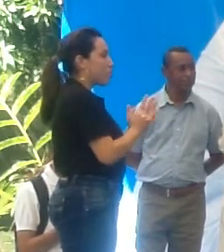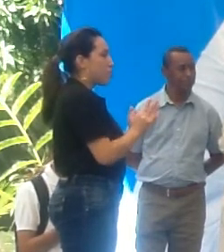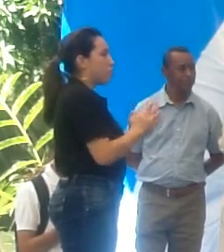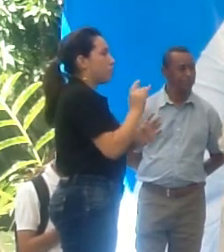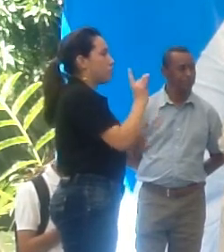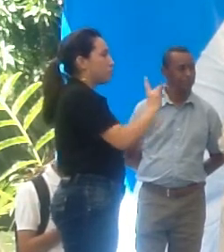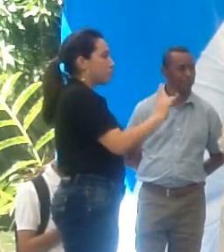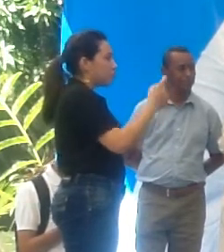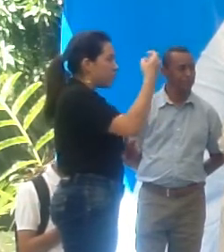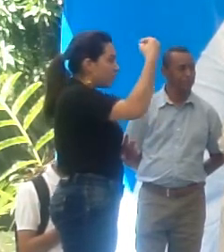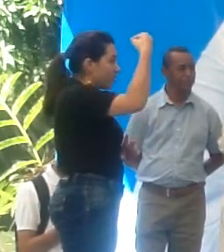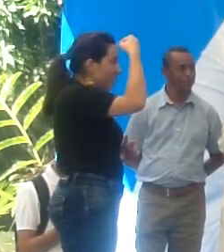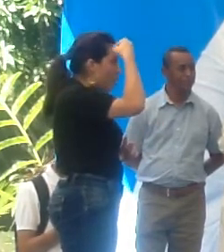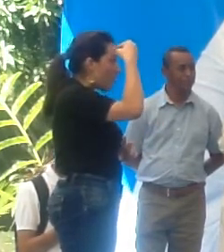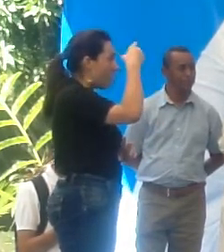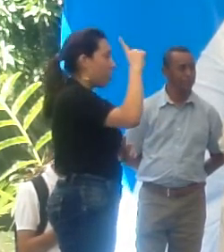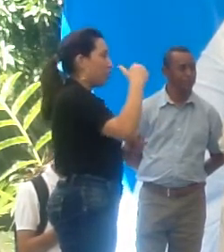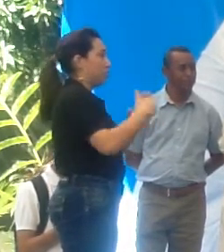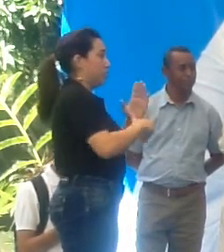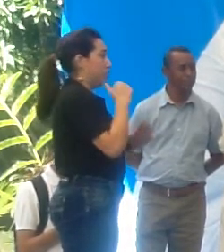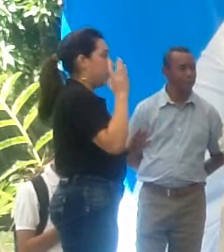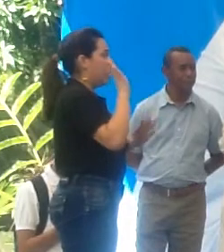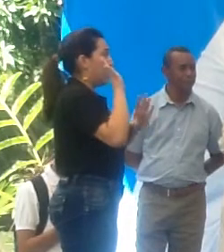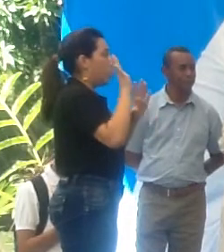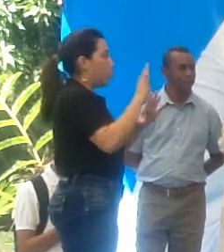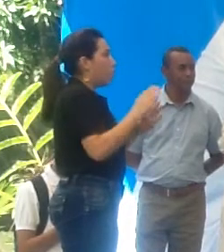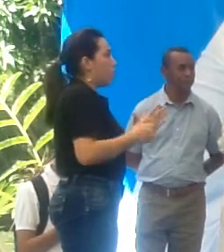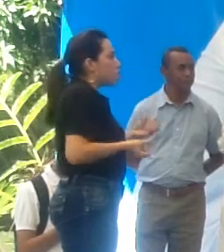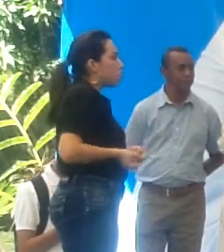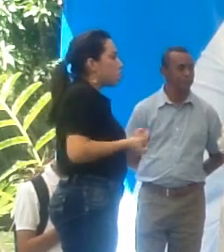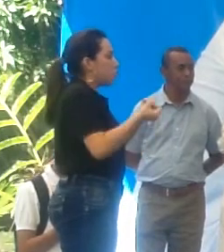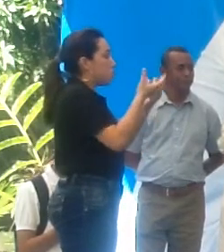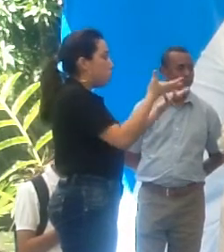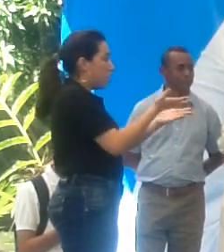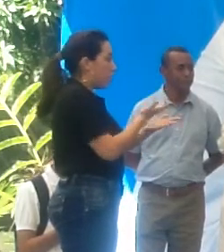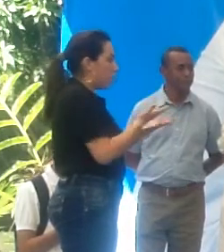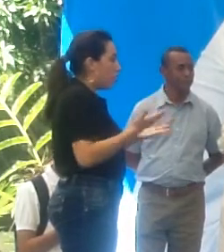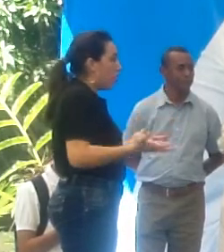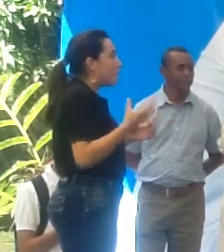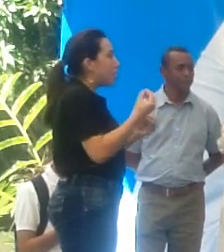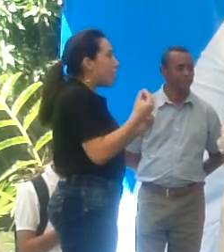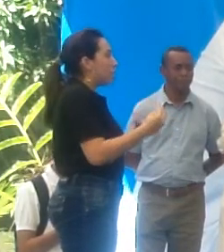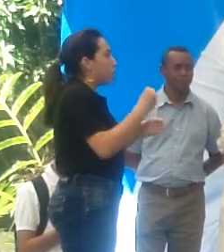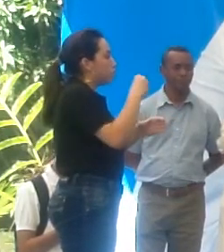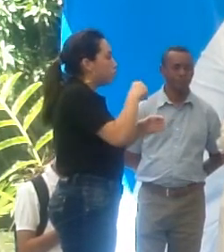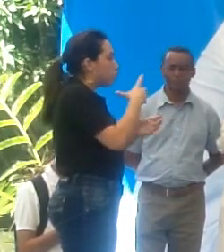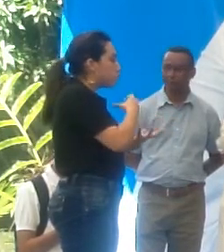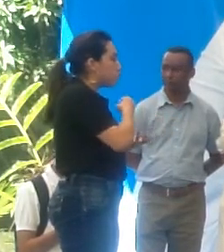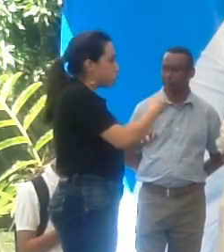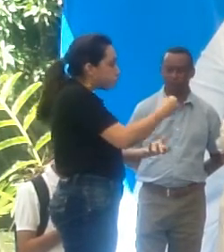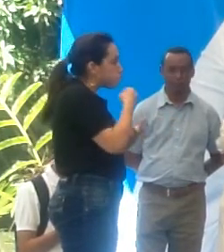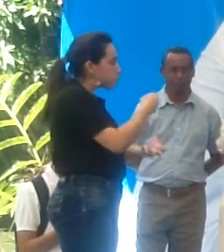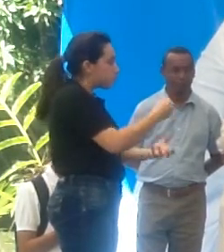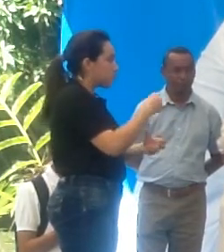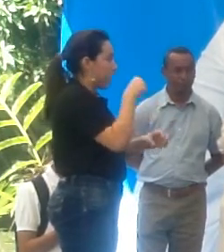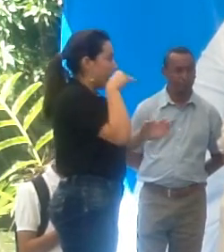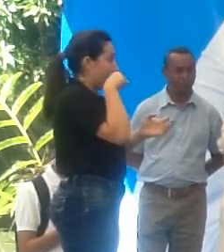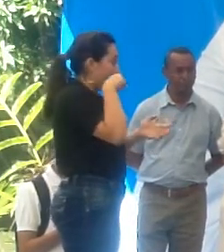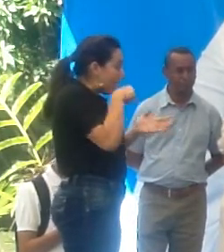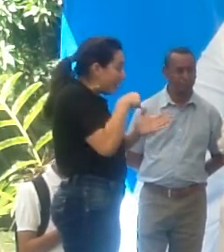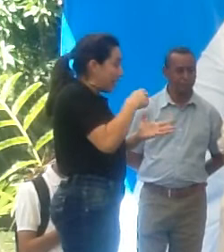Estado, desde el gobierno, se les brindan las condiciones para que inviertan y esas